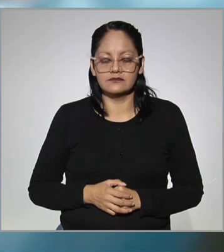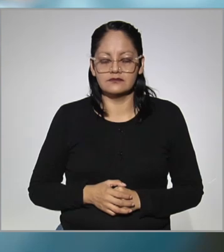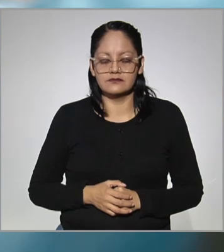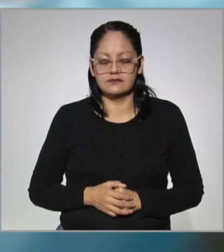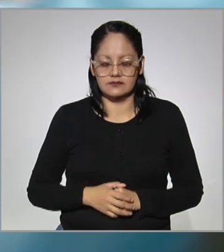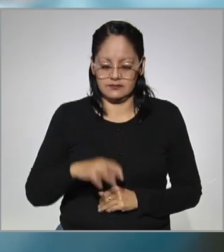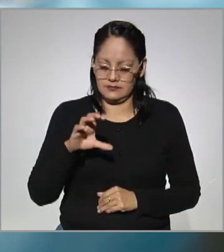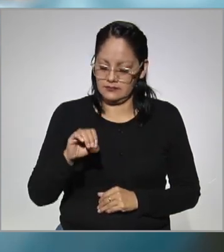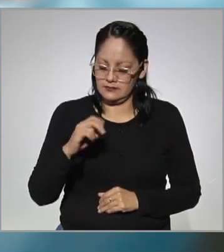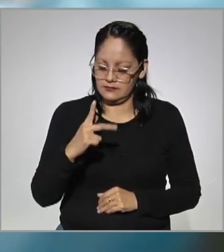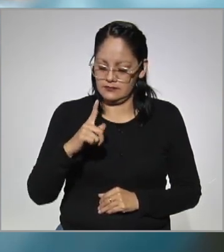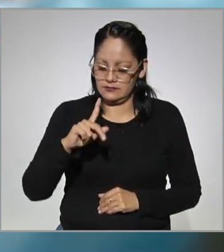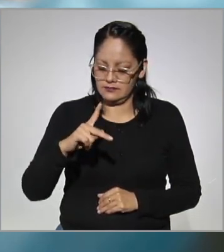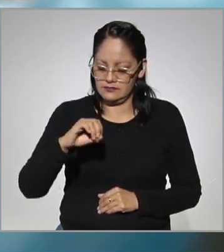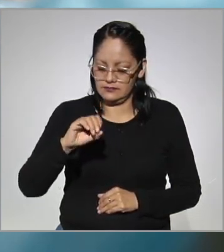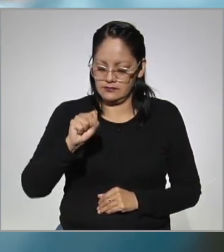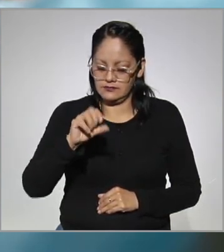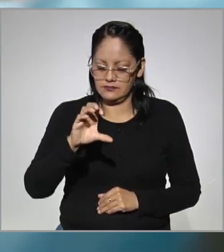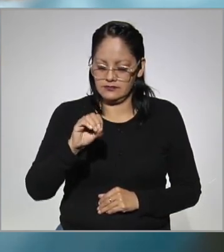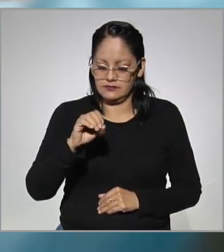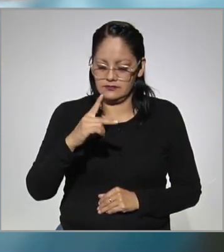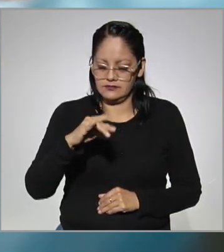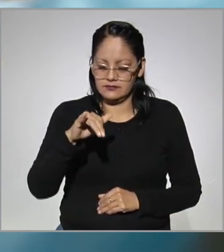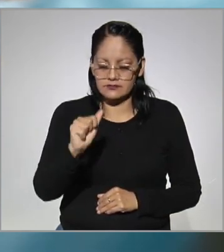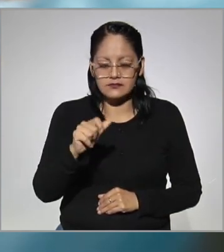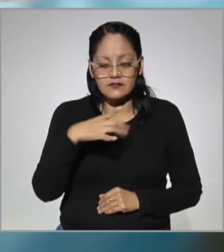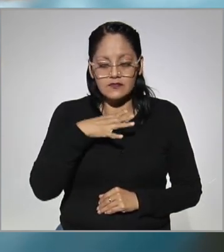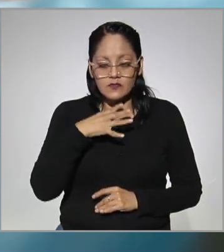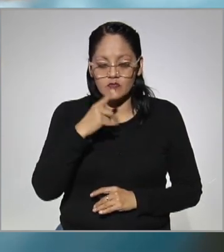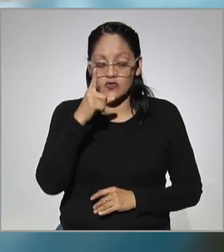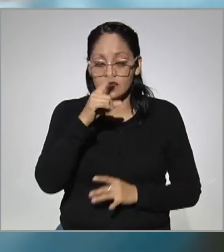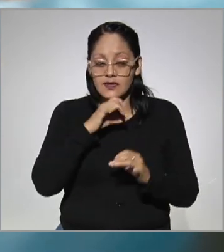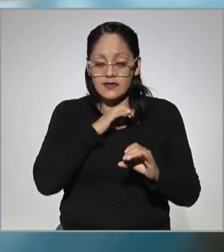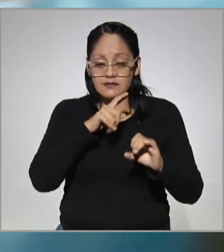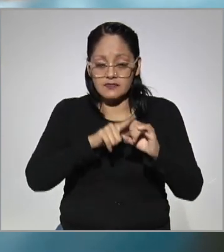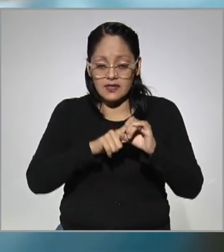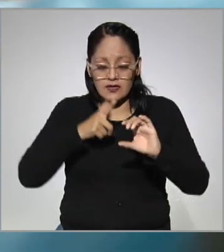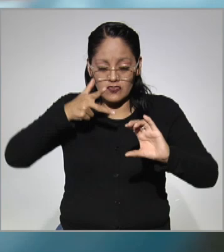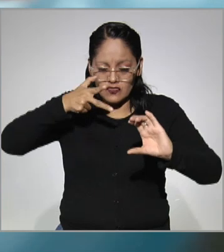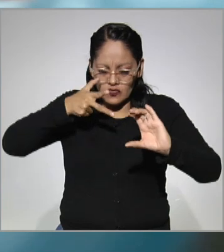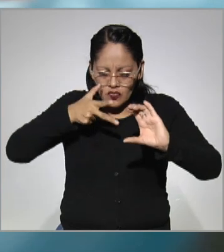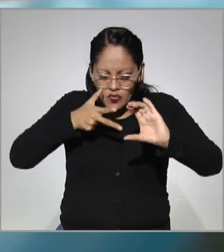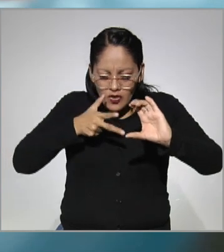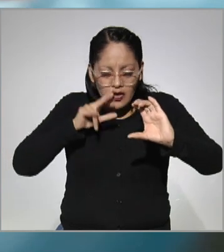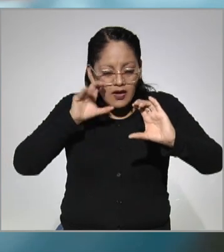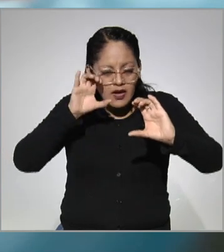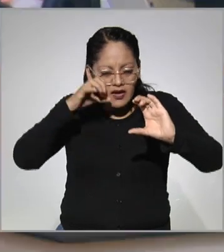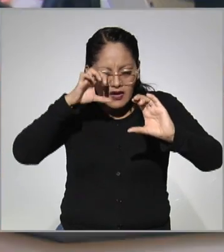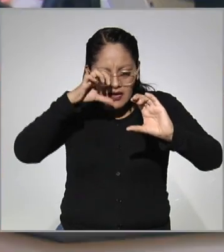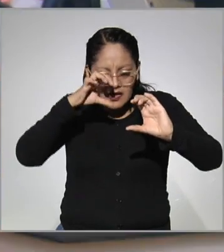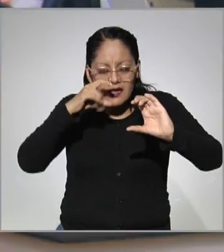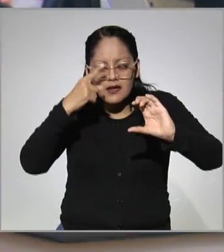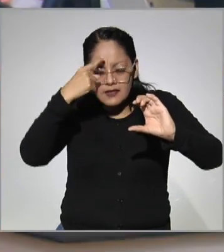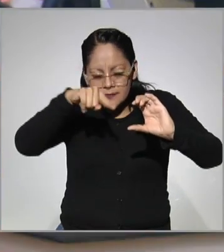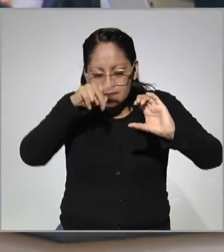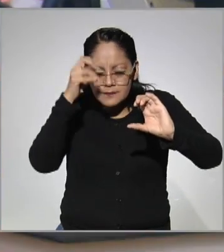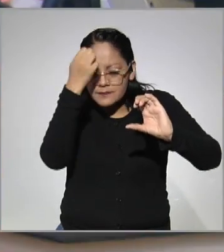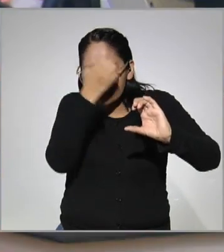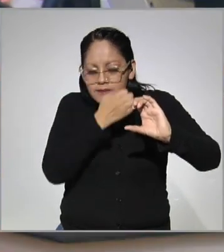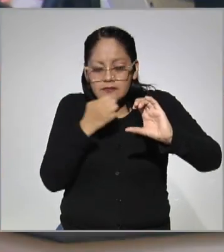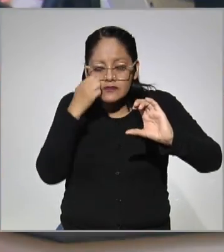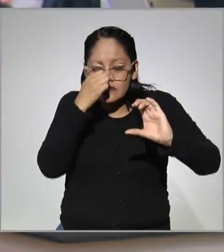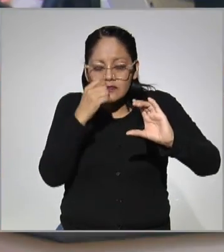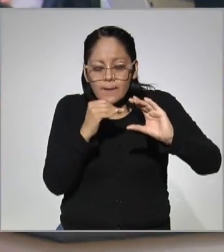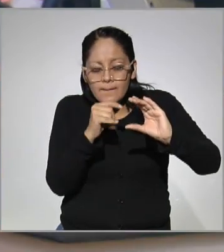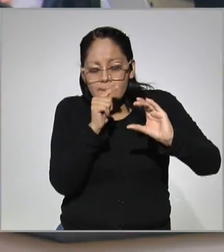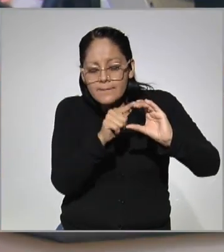La colposcopía es un estudio que se hace con un aparato especial que se llama colposcopio, que nos va a permitir magnificar las capas del